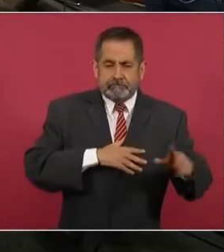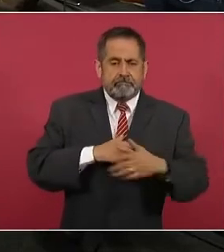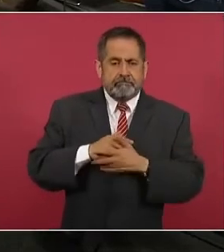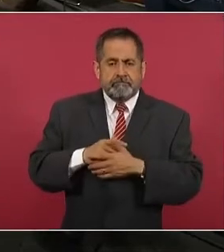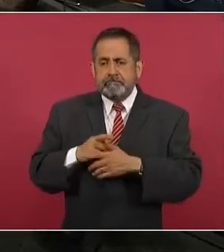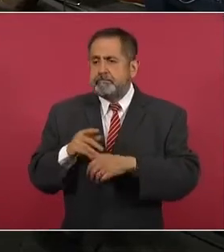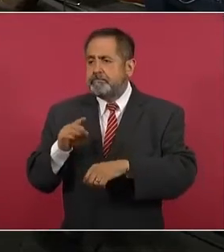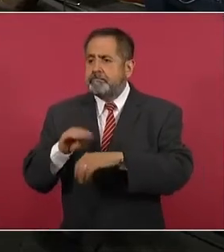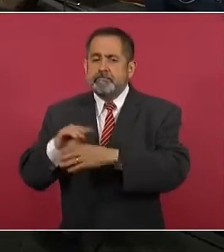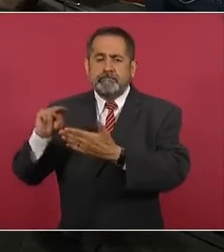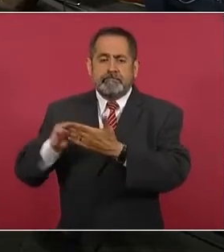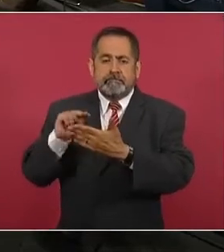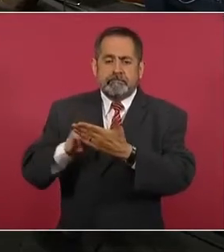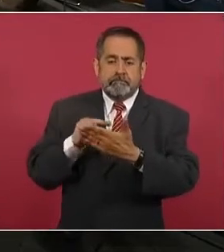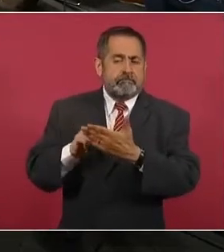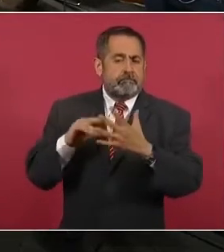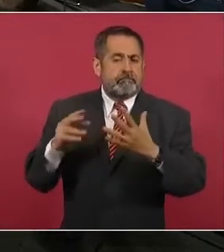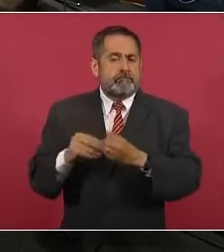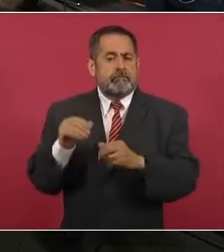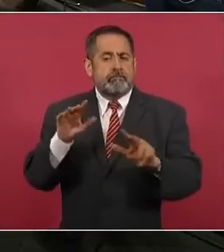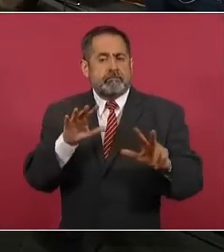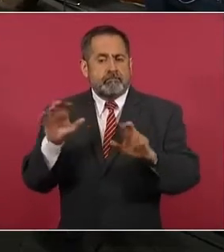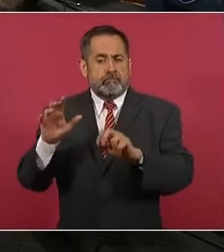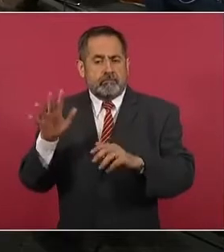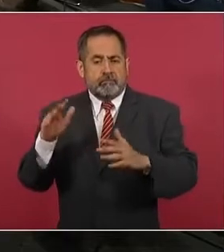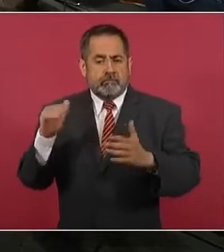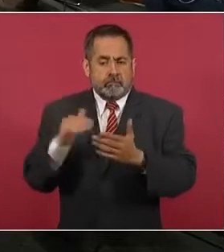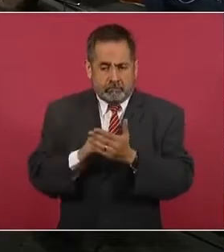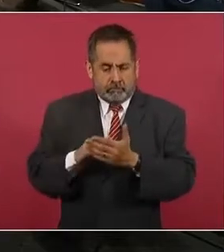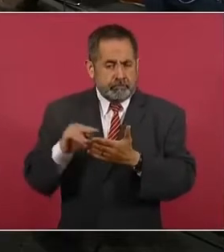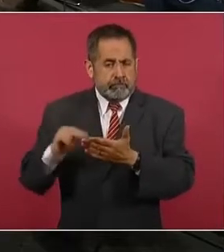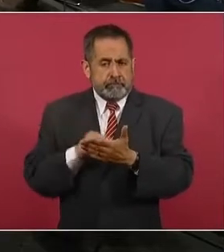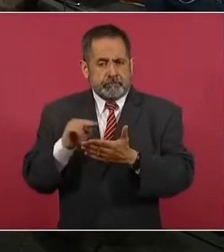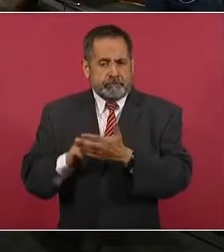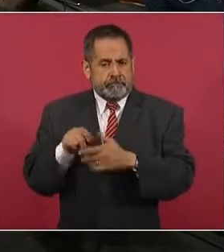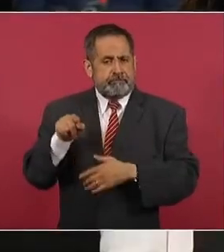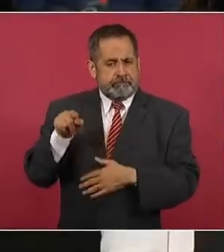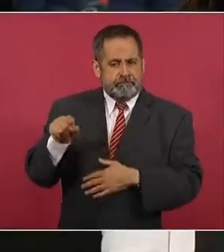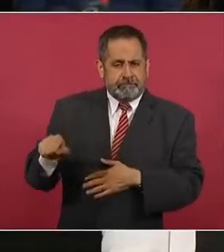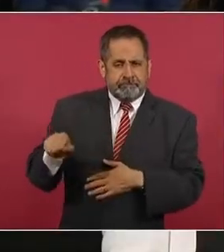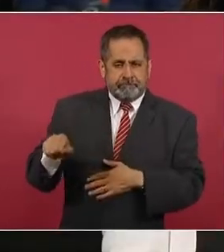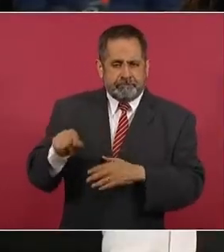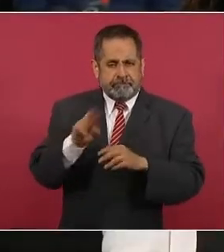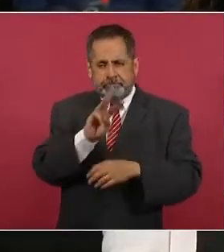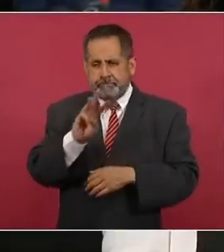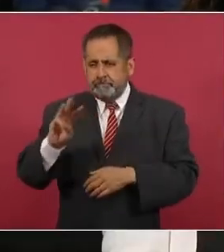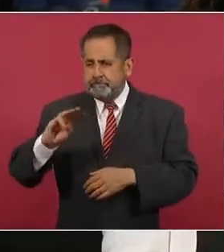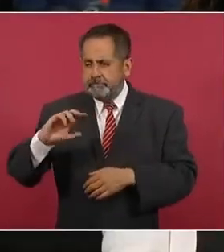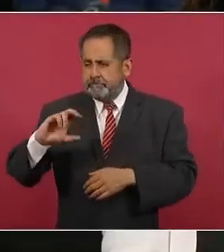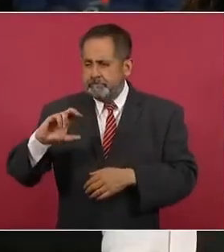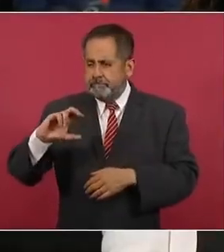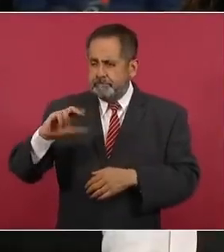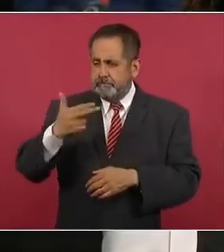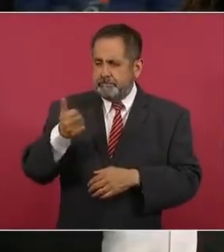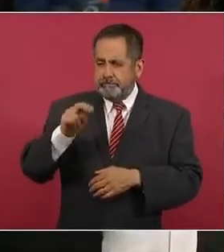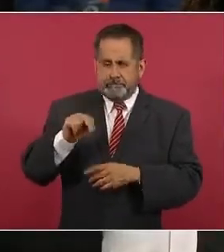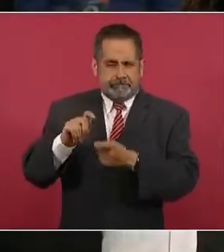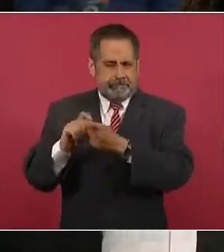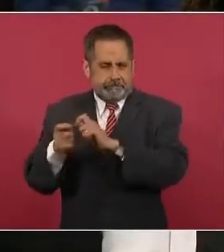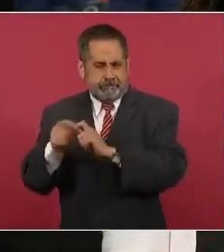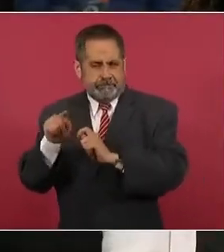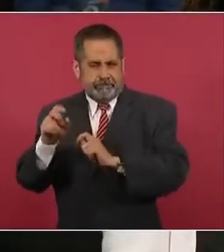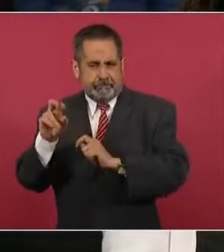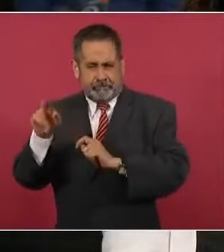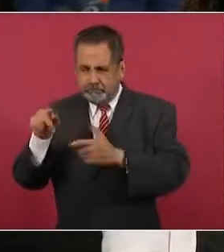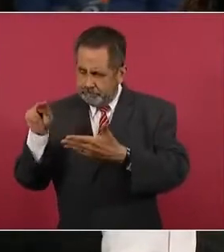consiguieron 850,000 firmas a través de la plataforma change.org. ¿Pero para qué? Para resultar que